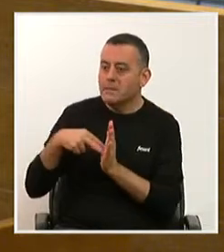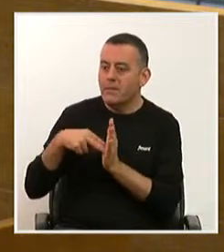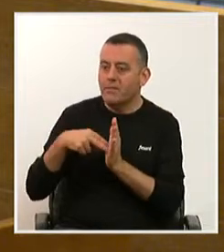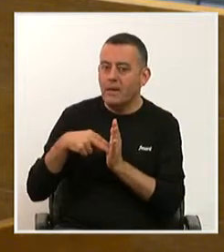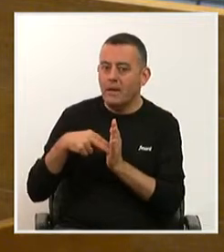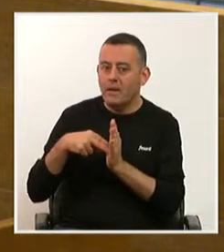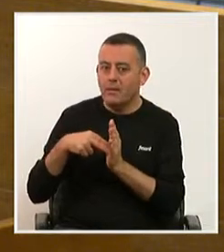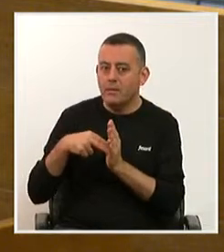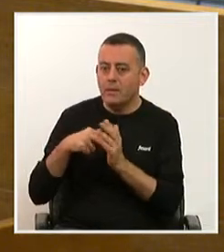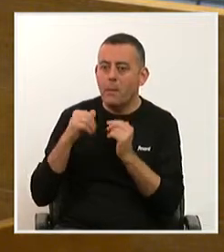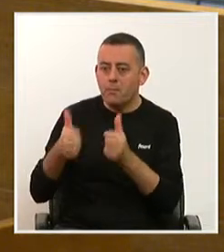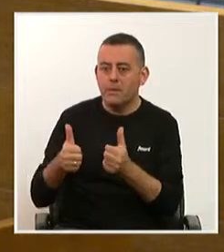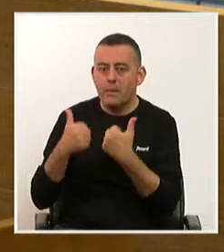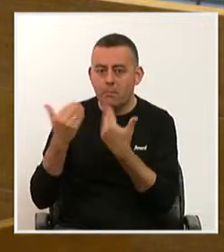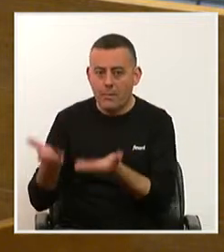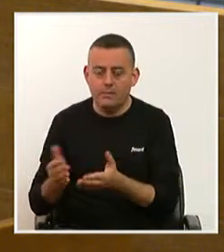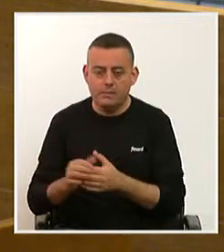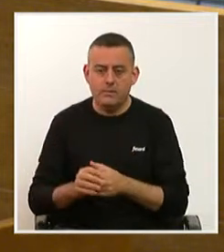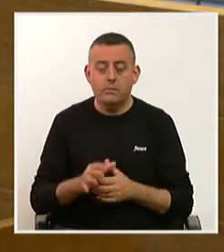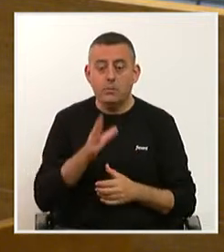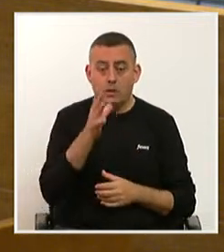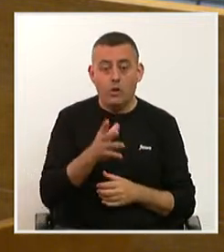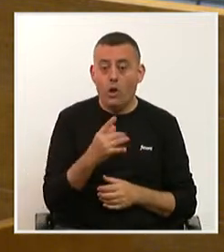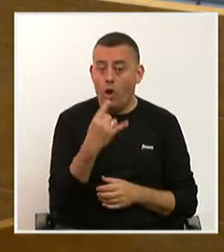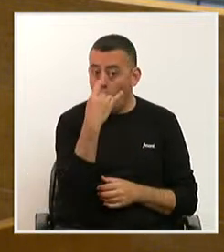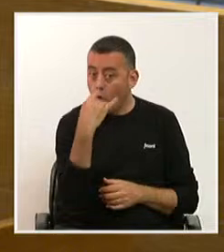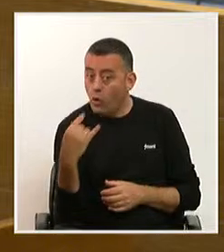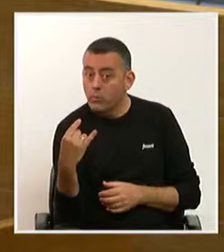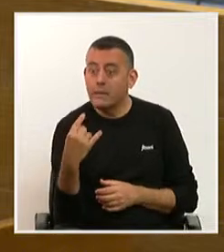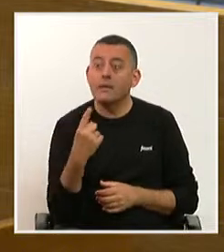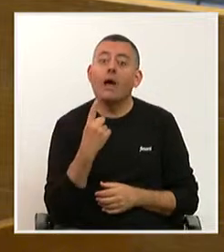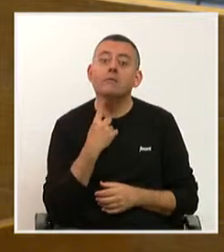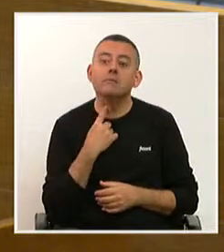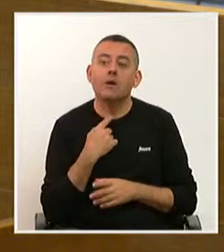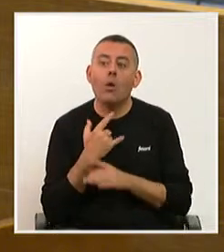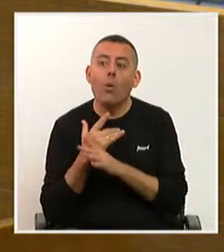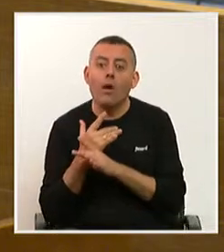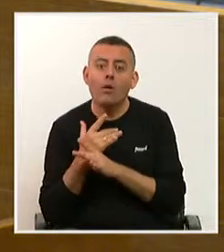la no normalen la causa de la ludopatía